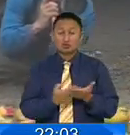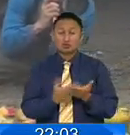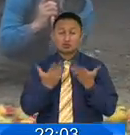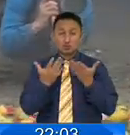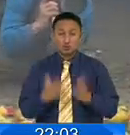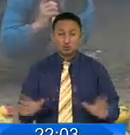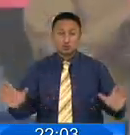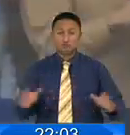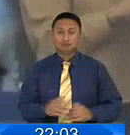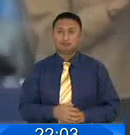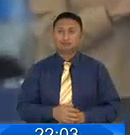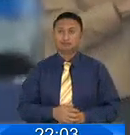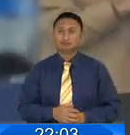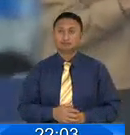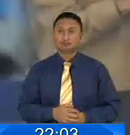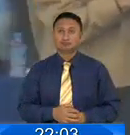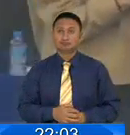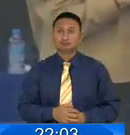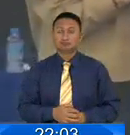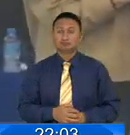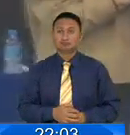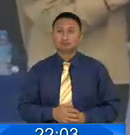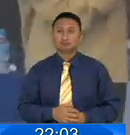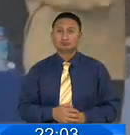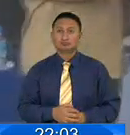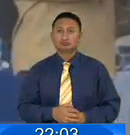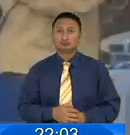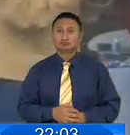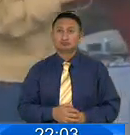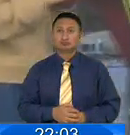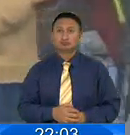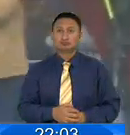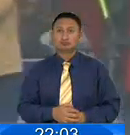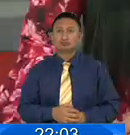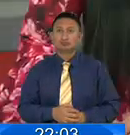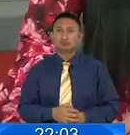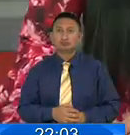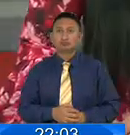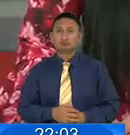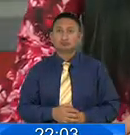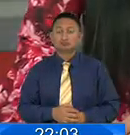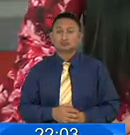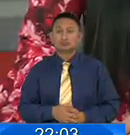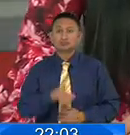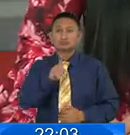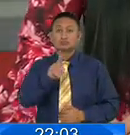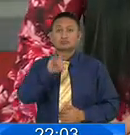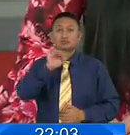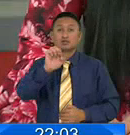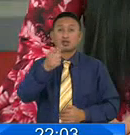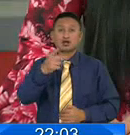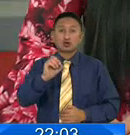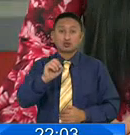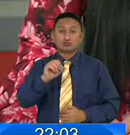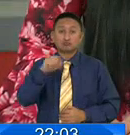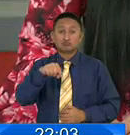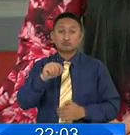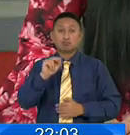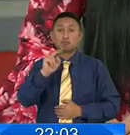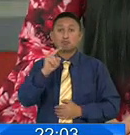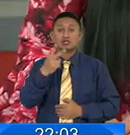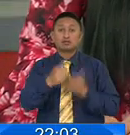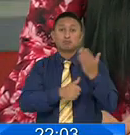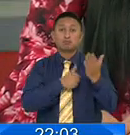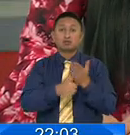ancestral. En Tungurahua, informó Darwin Altamirano. Diego Burneo fue designado como viceministro